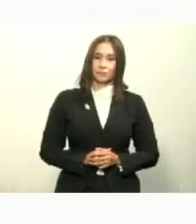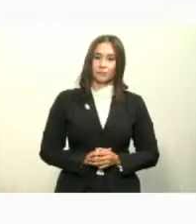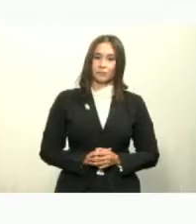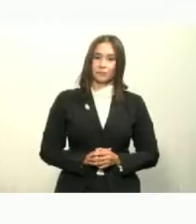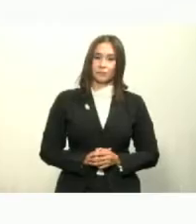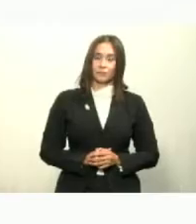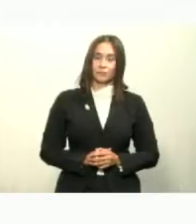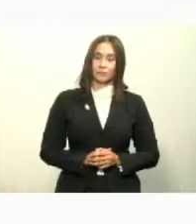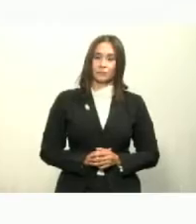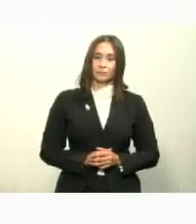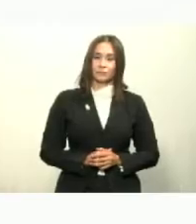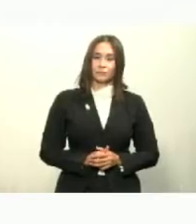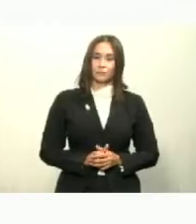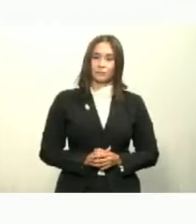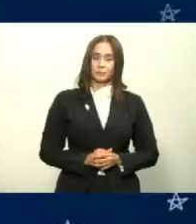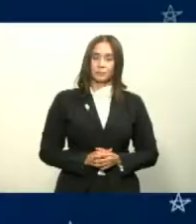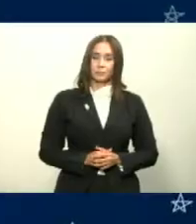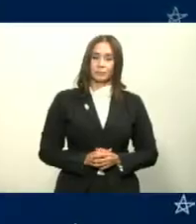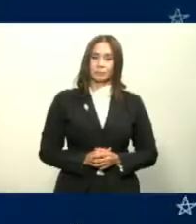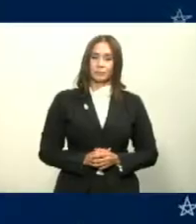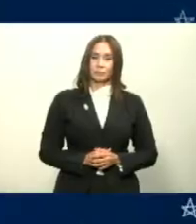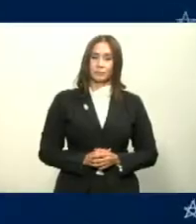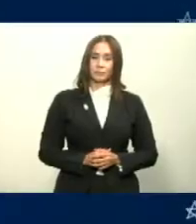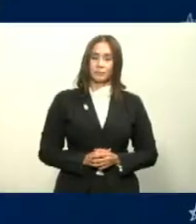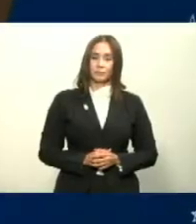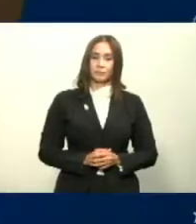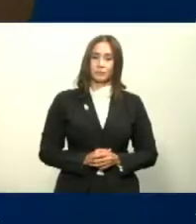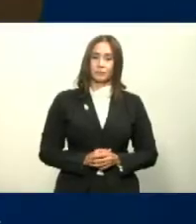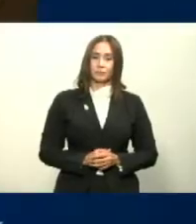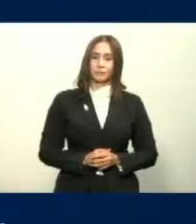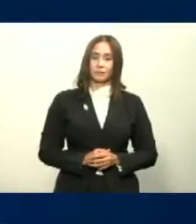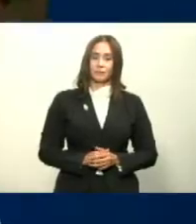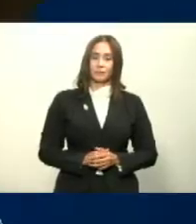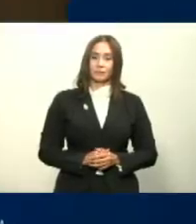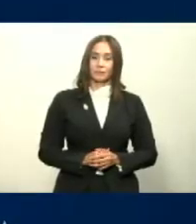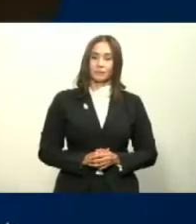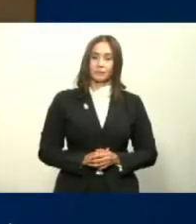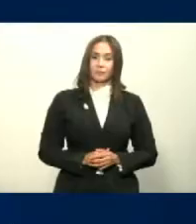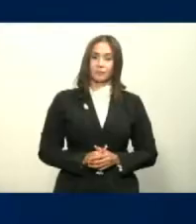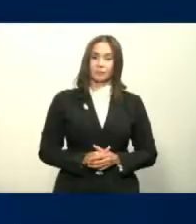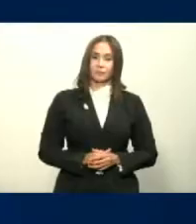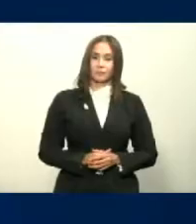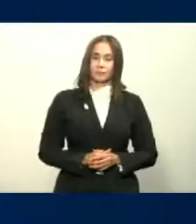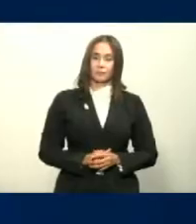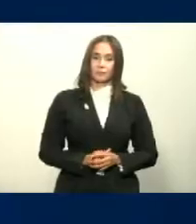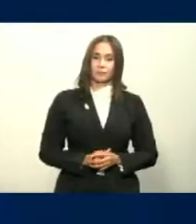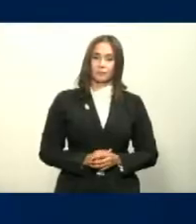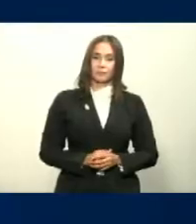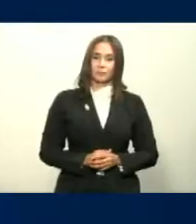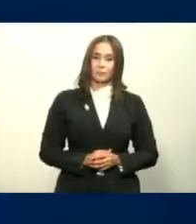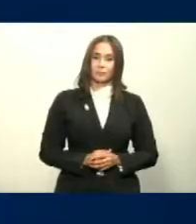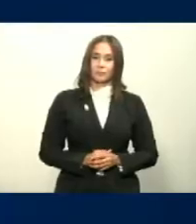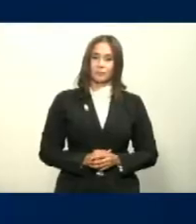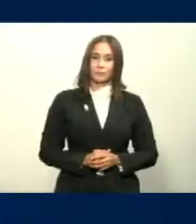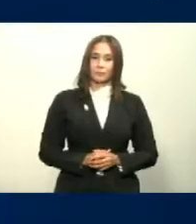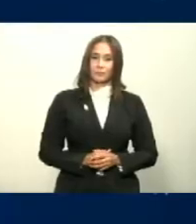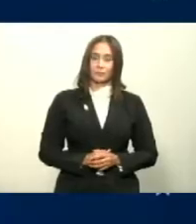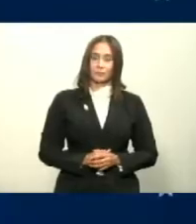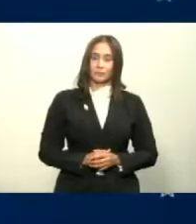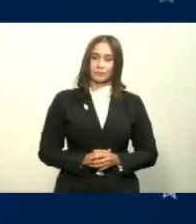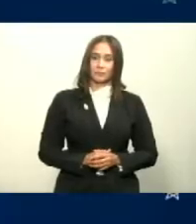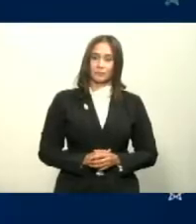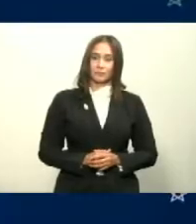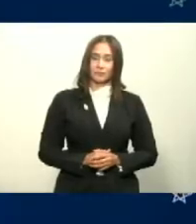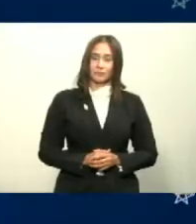con 458. Por otro lado, en las distribuciones hechas por el MAPRE, las provincias a las que se les entregaron